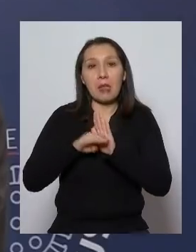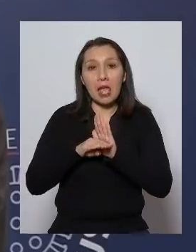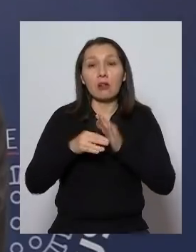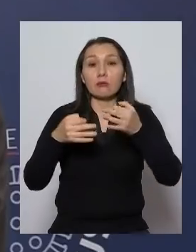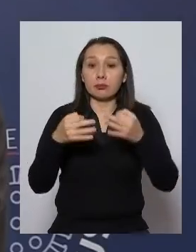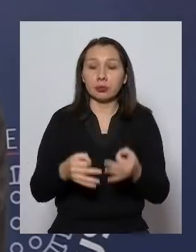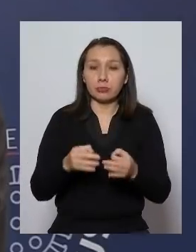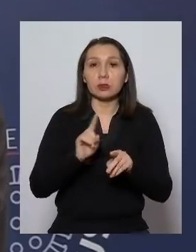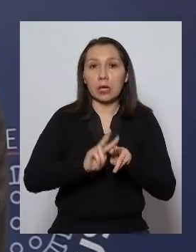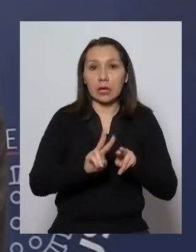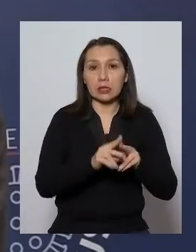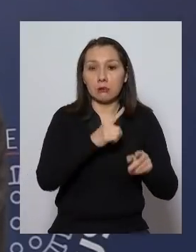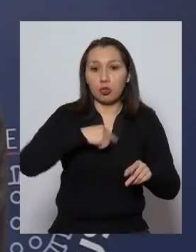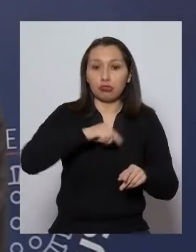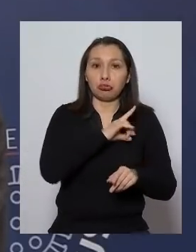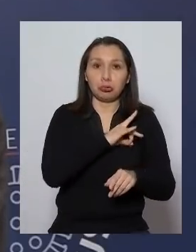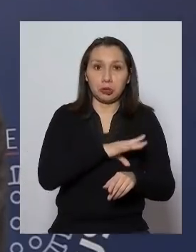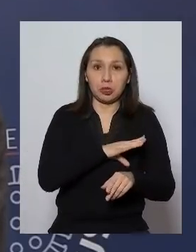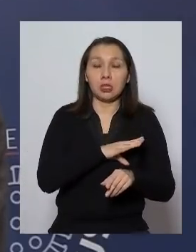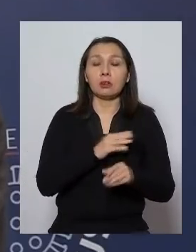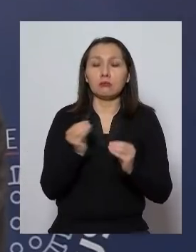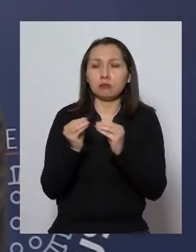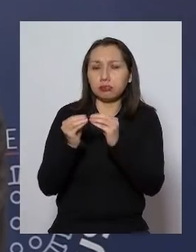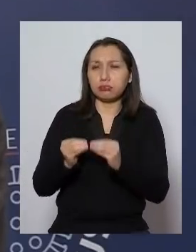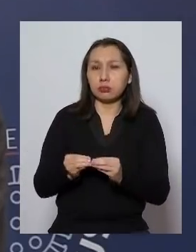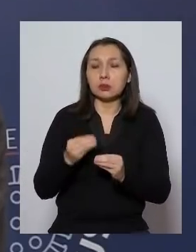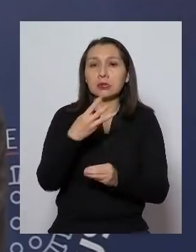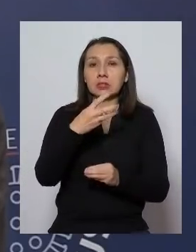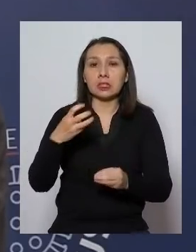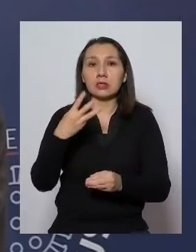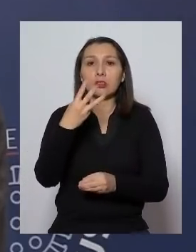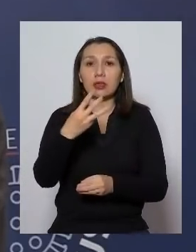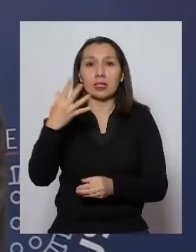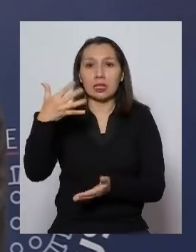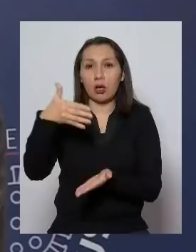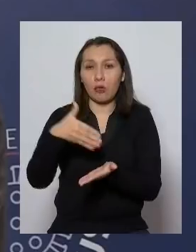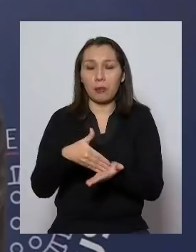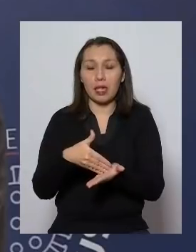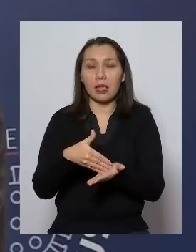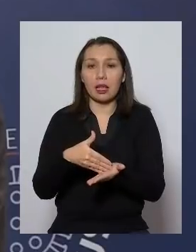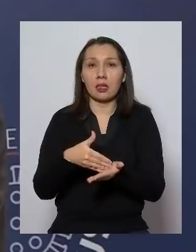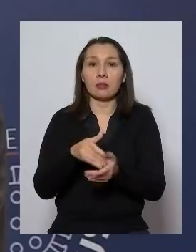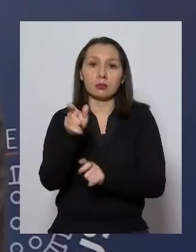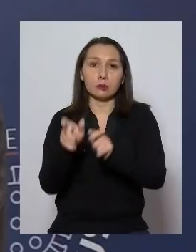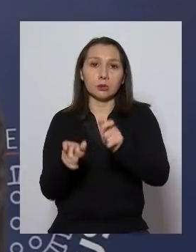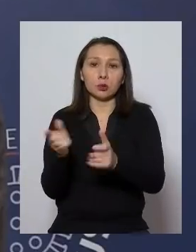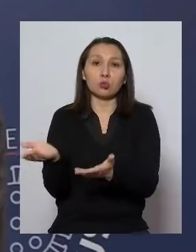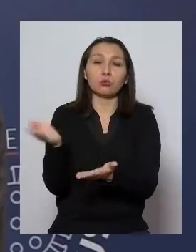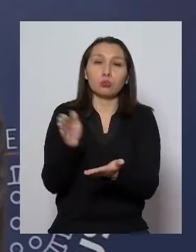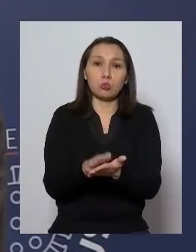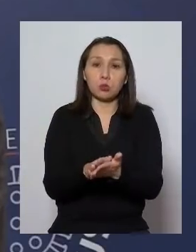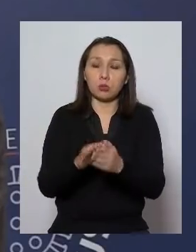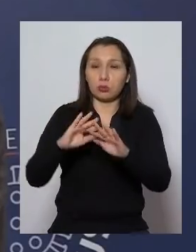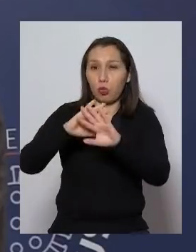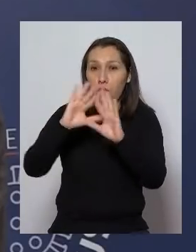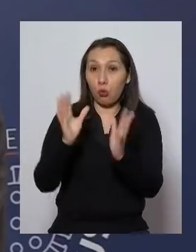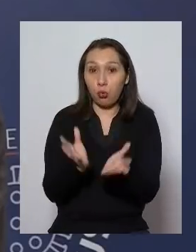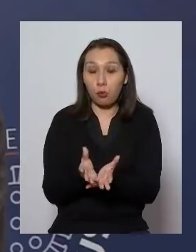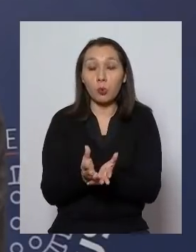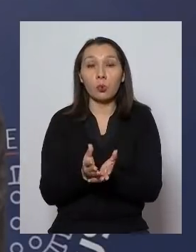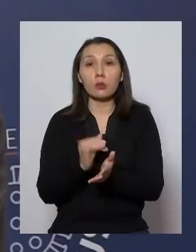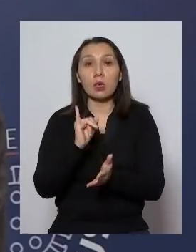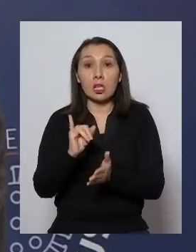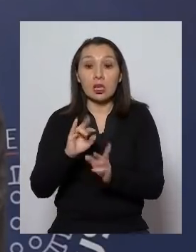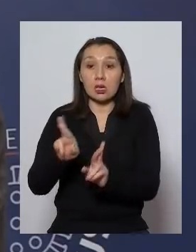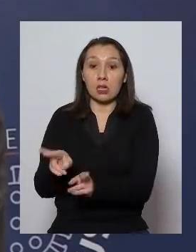los que hacemos nosotros. Sumamos 335.000 fallecidos en el mundo y se